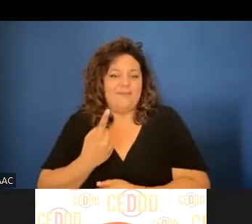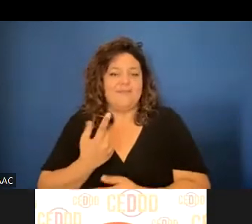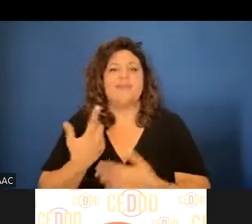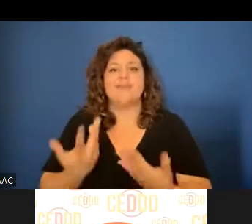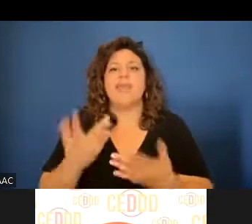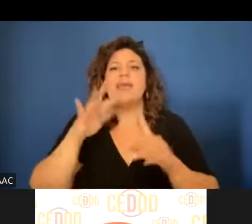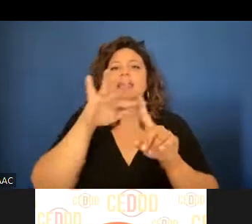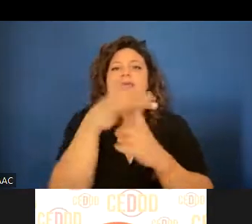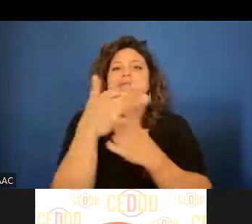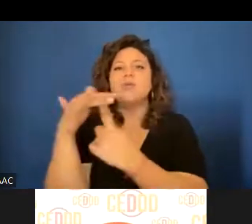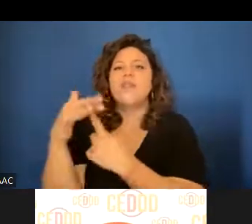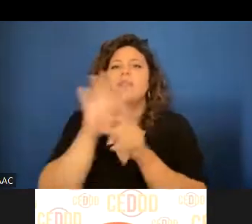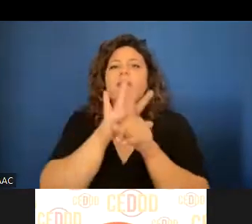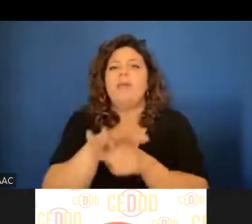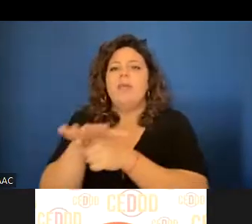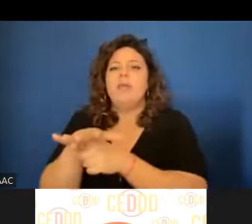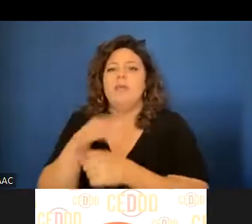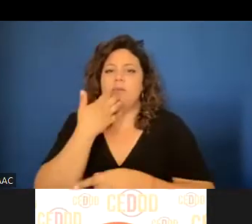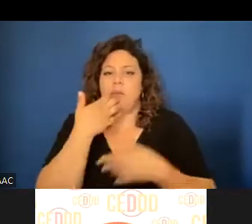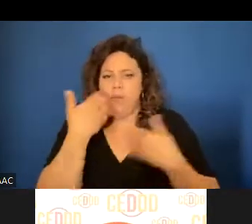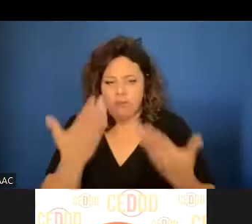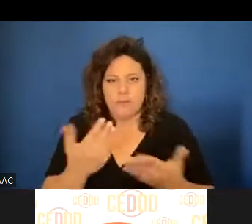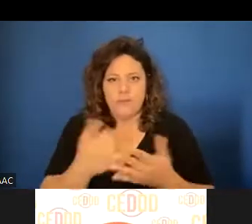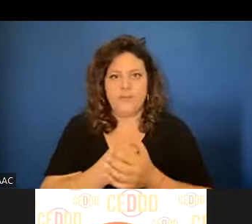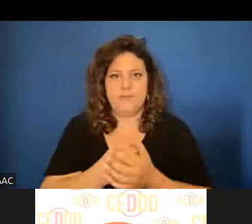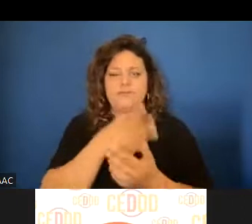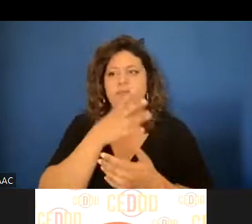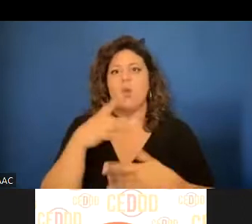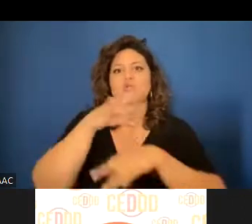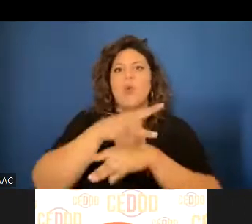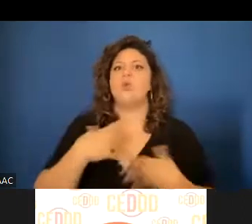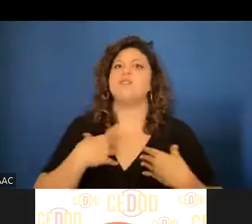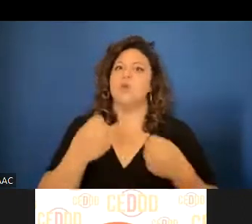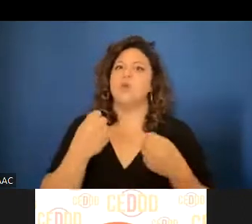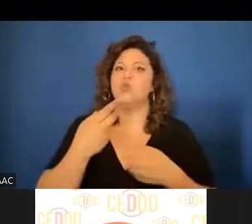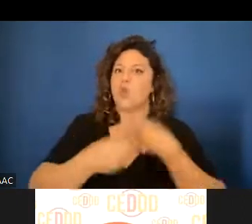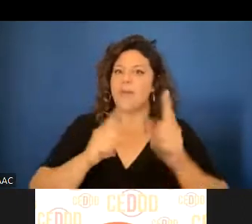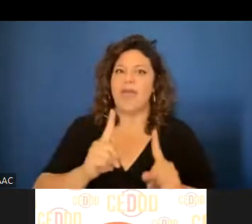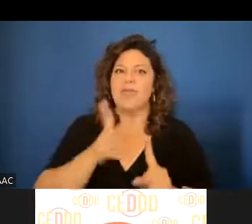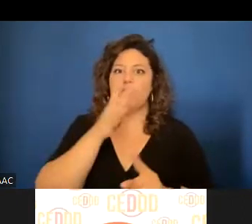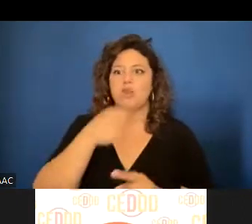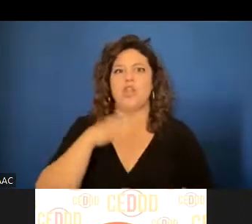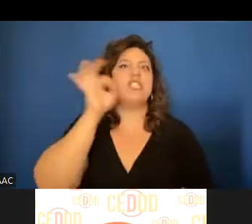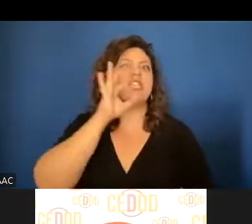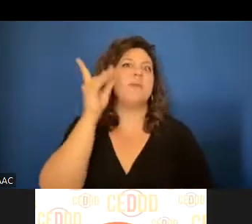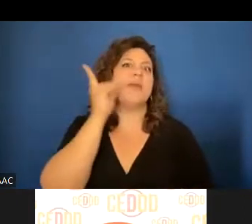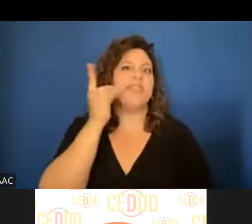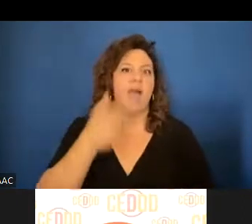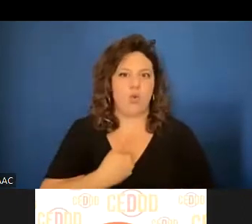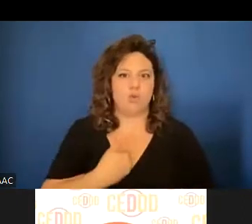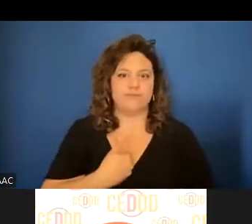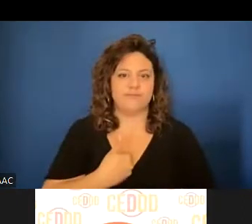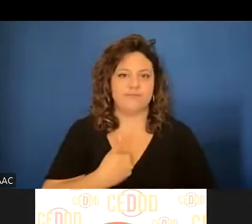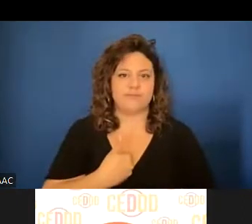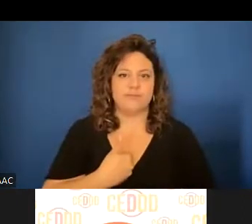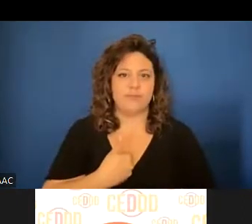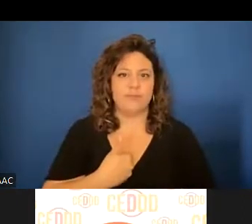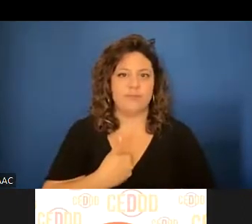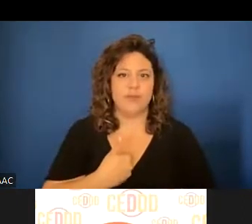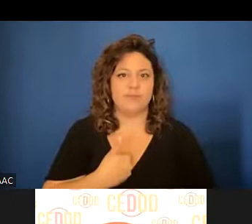Néstor, si quieres. Yo un poco como comentaba Pedro, yo creo que esto nos da pie a tratar situaciones